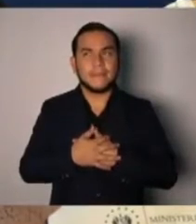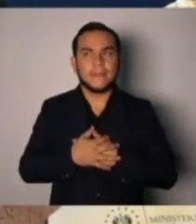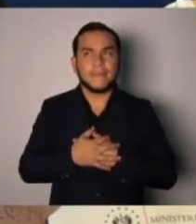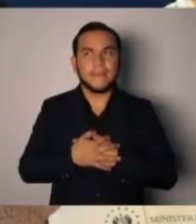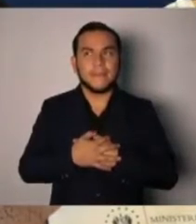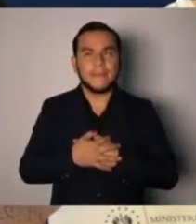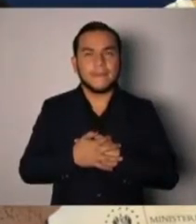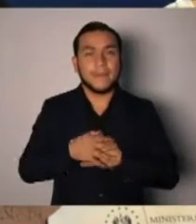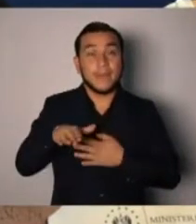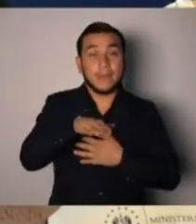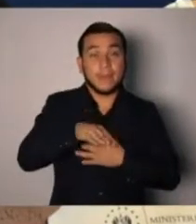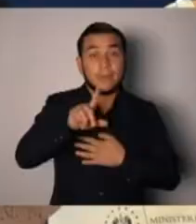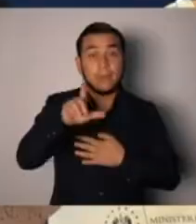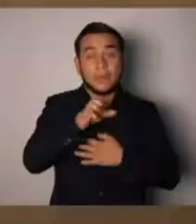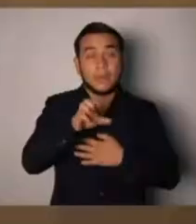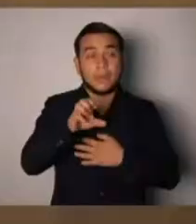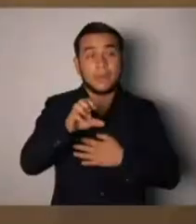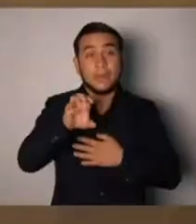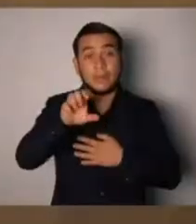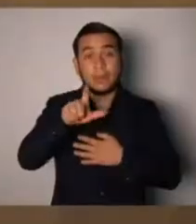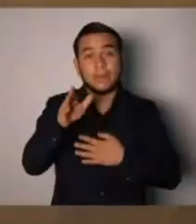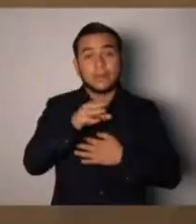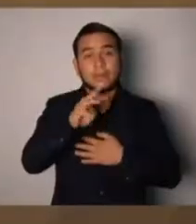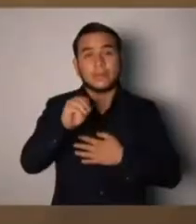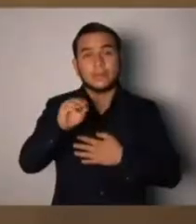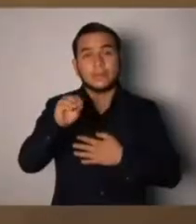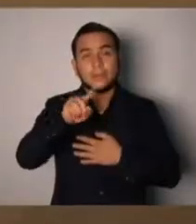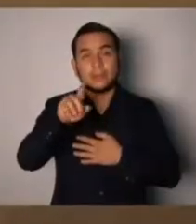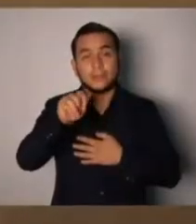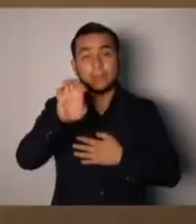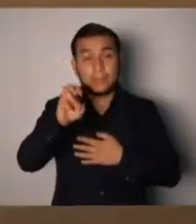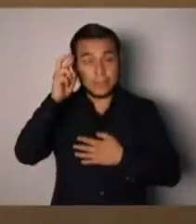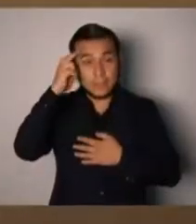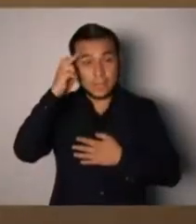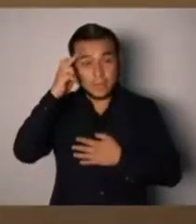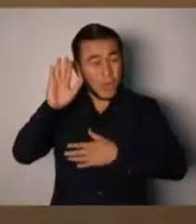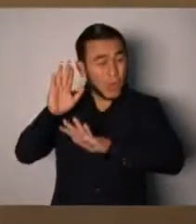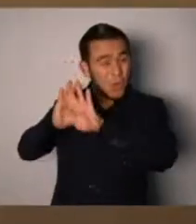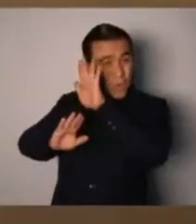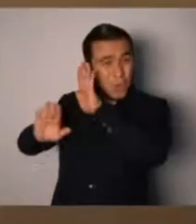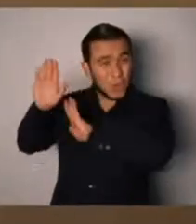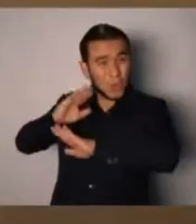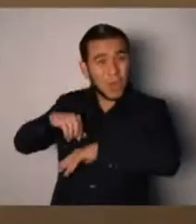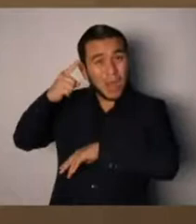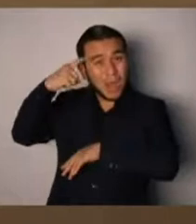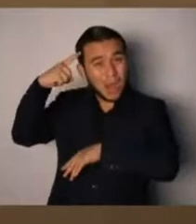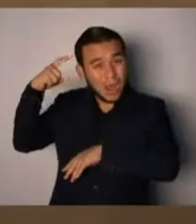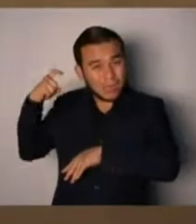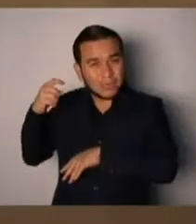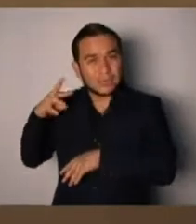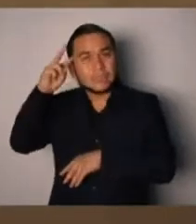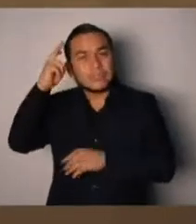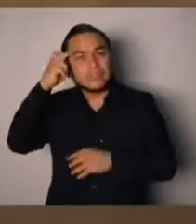este caserío tiene pasado y ese pasado y ese pasado y de memoria histórica tiene que